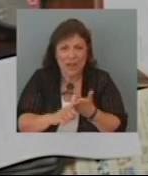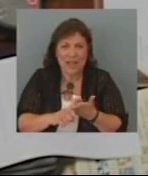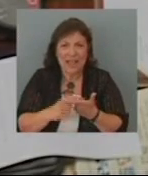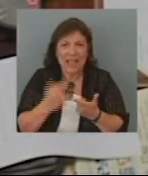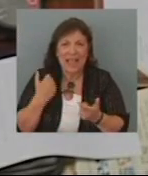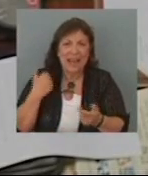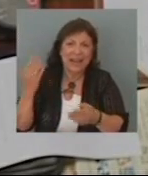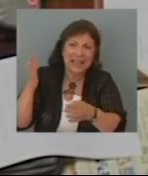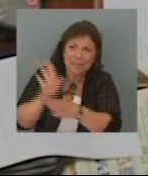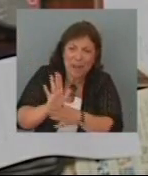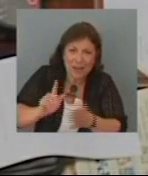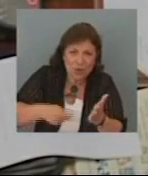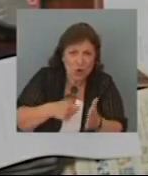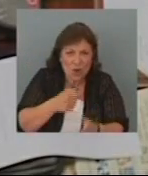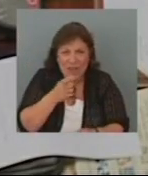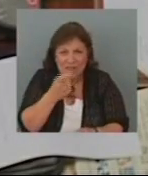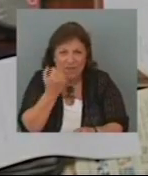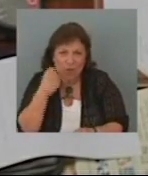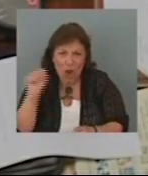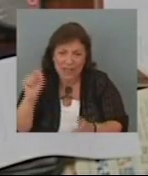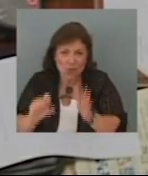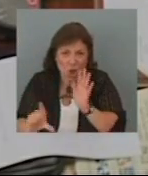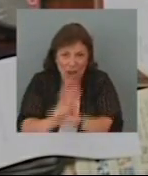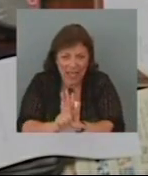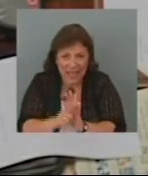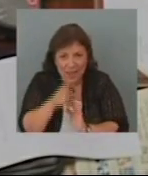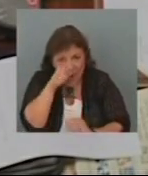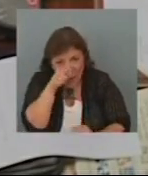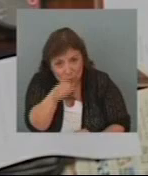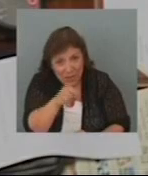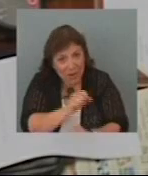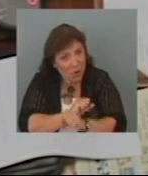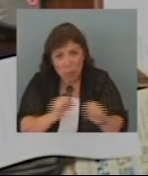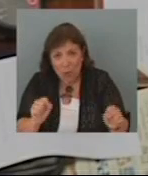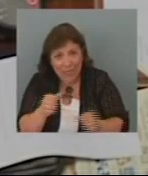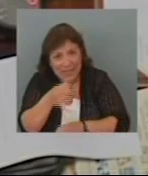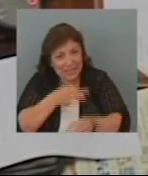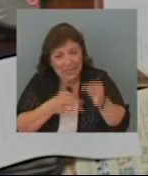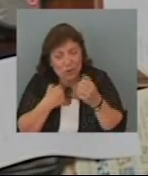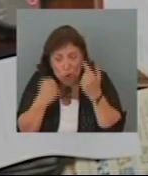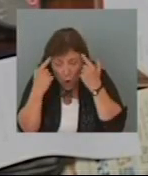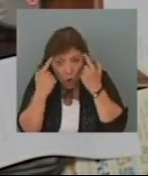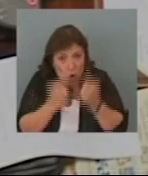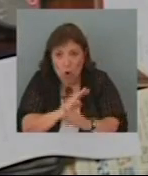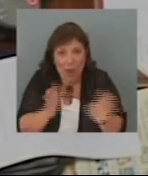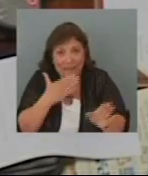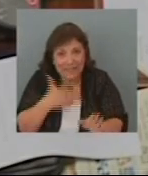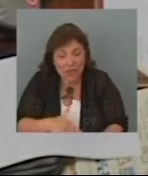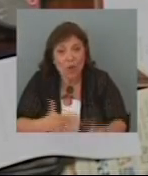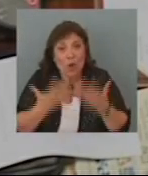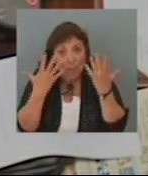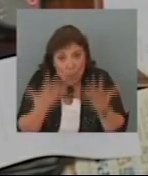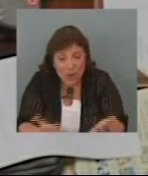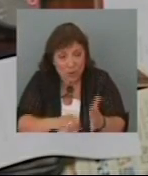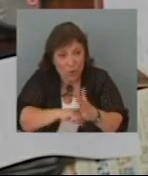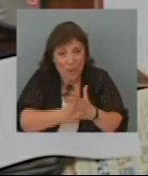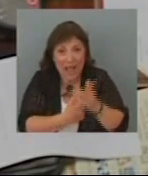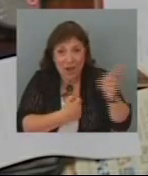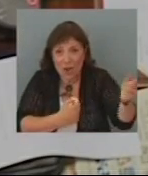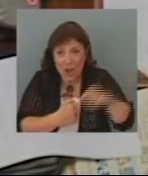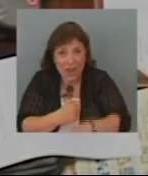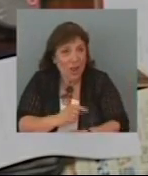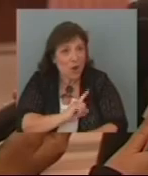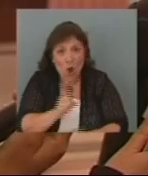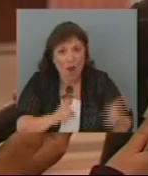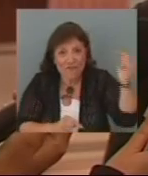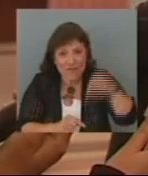son ilegales. Es eso lo que no se puede explicar. Por eso el presidente del Banco República no está dando la cara